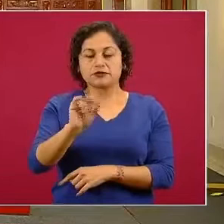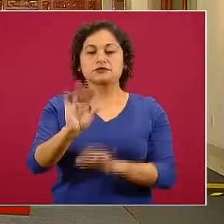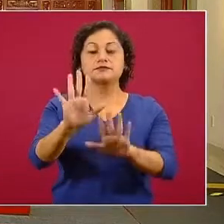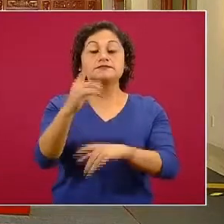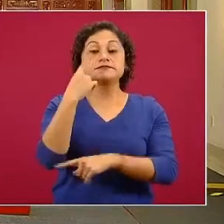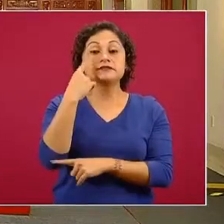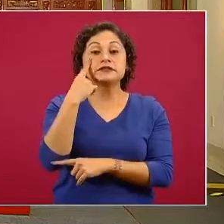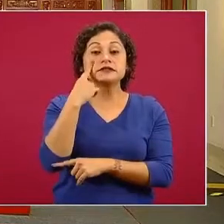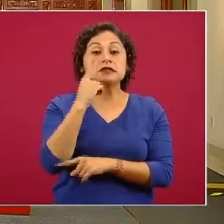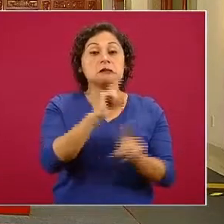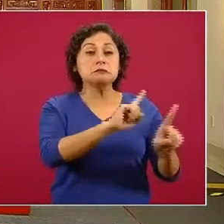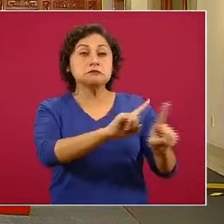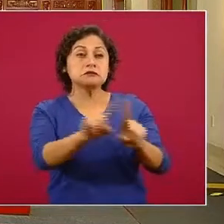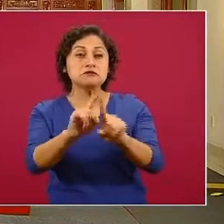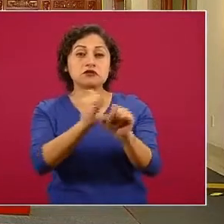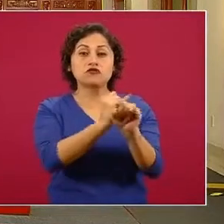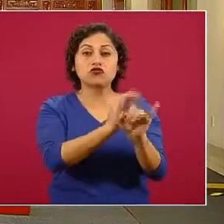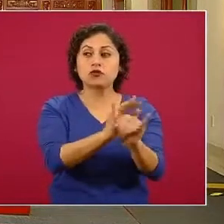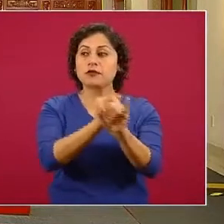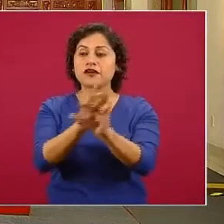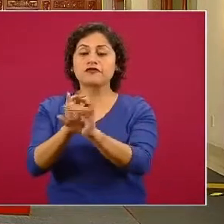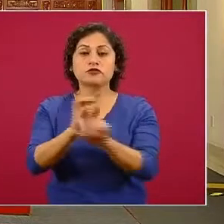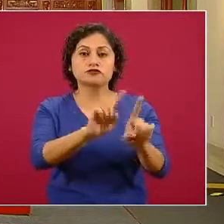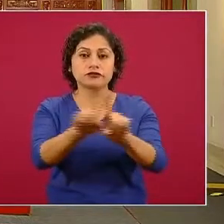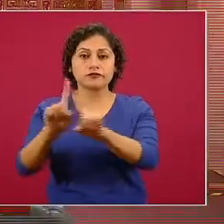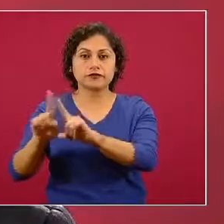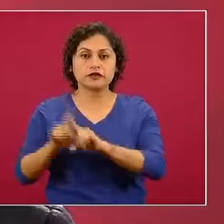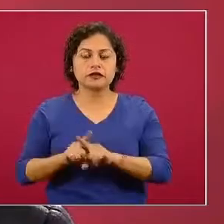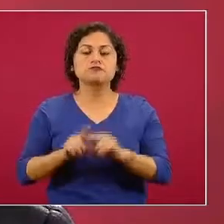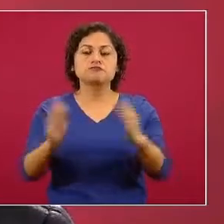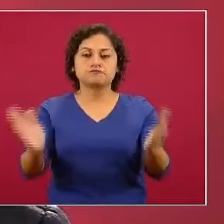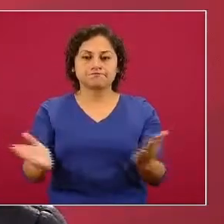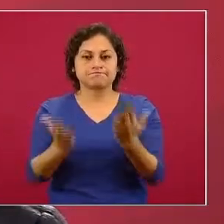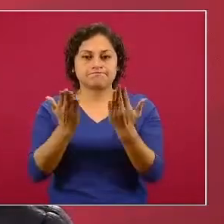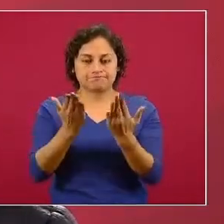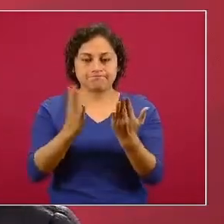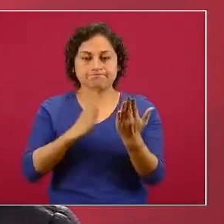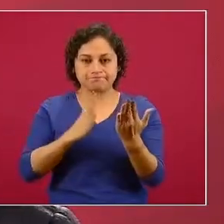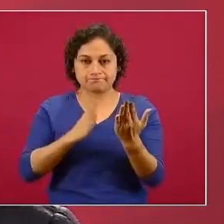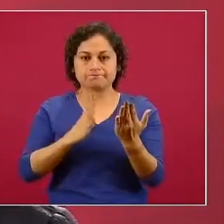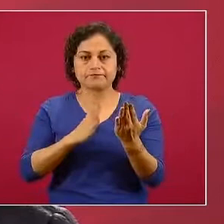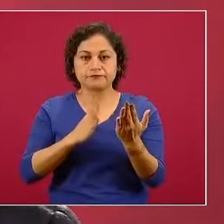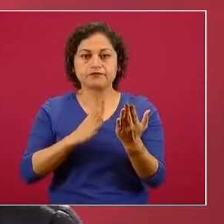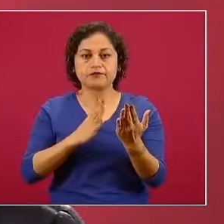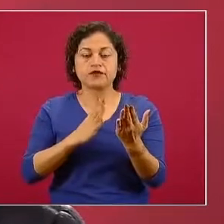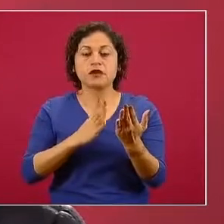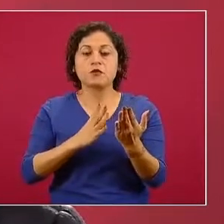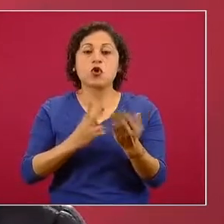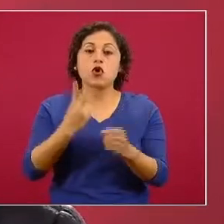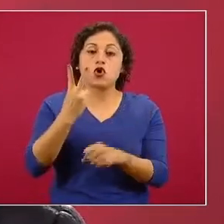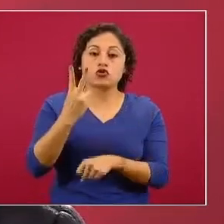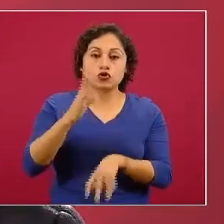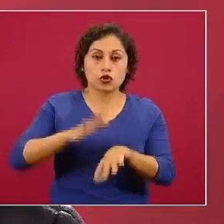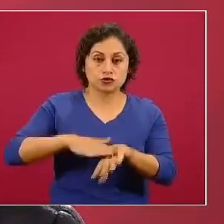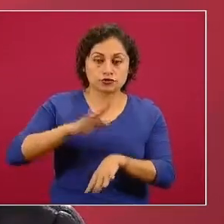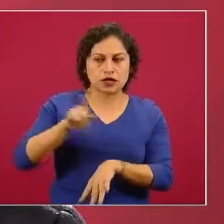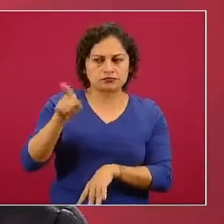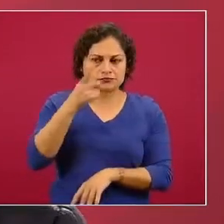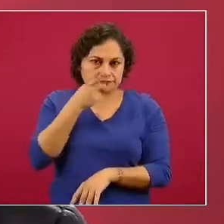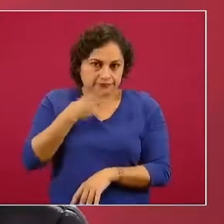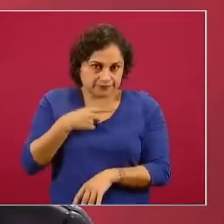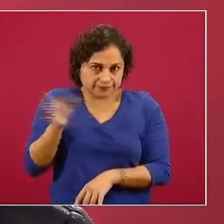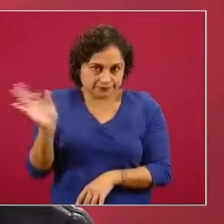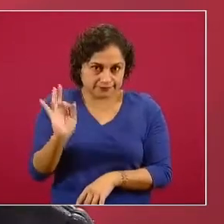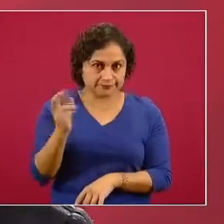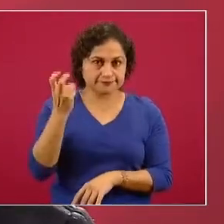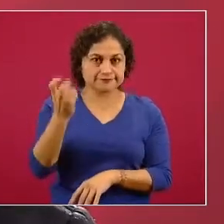rondas de información al respecto y en 2 previas, a reserva de que la tercera, que es esta, se refiera a